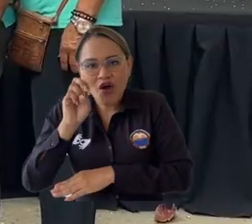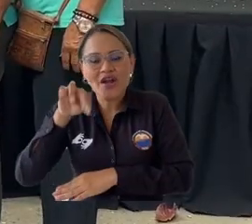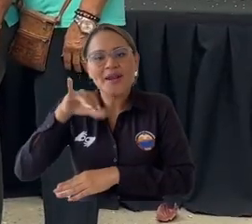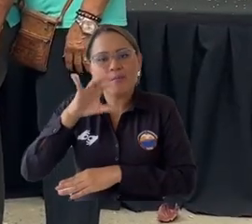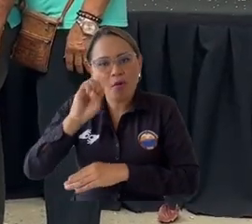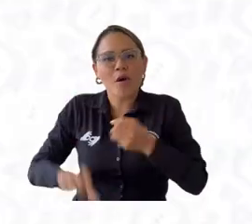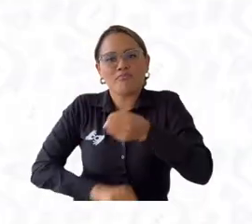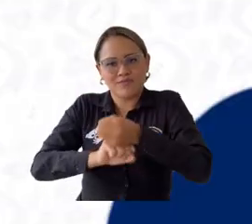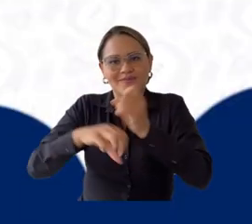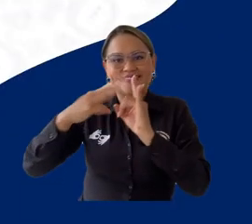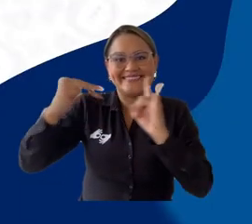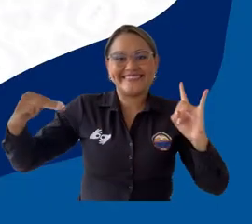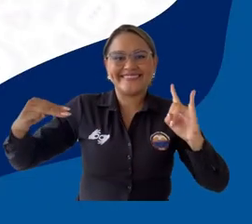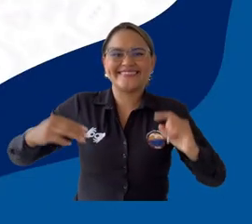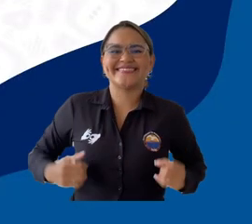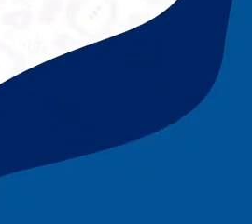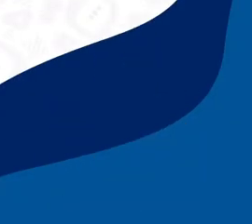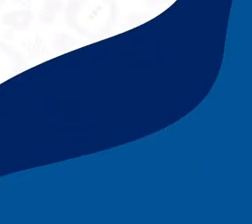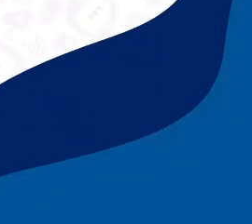del Magdalena.